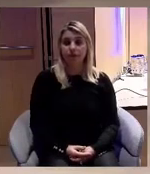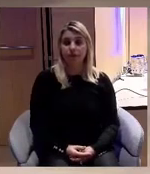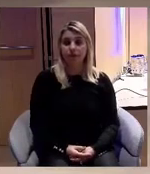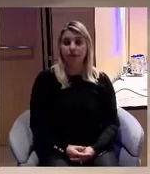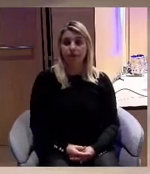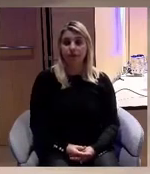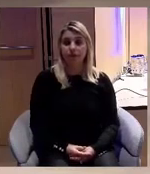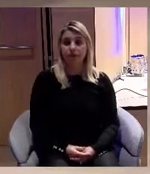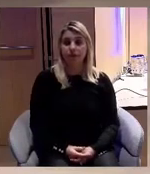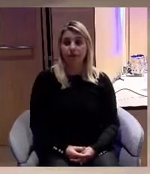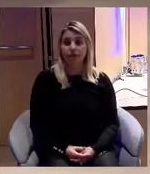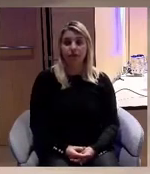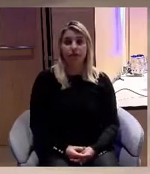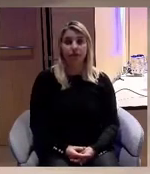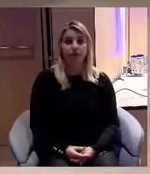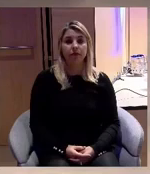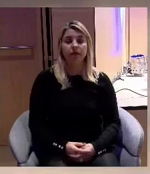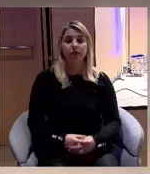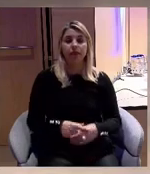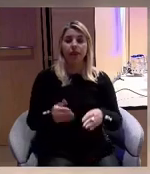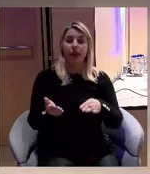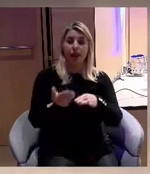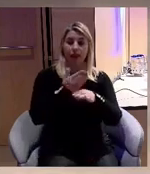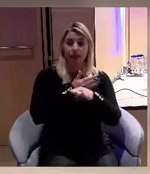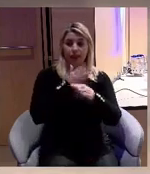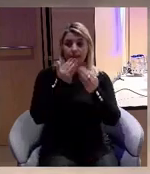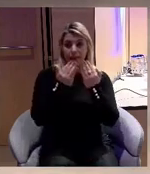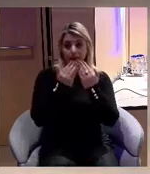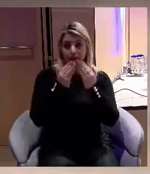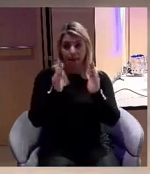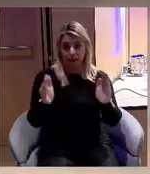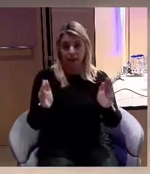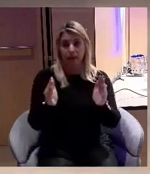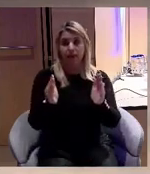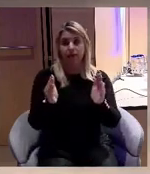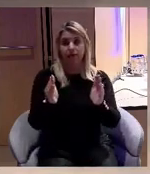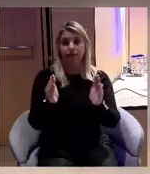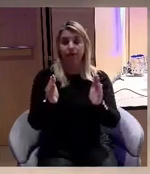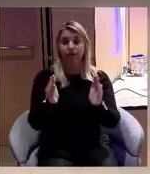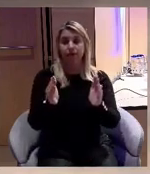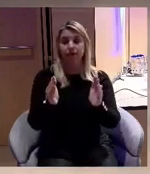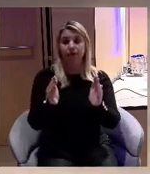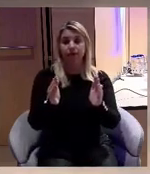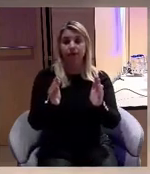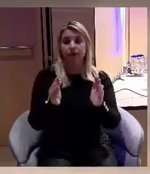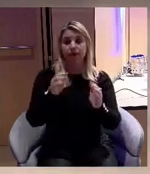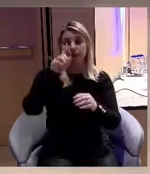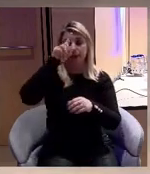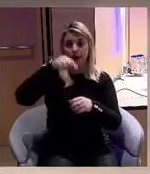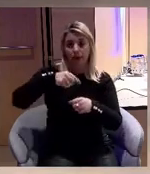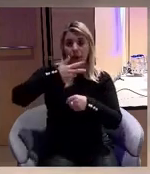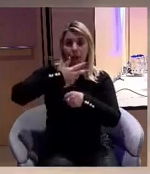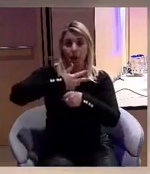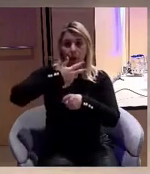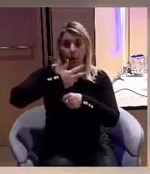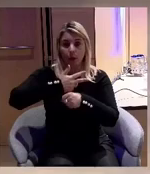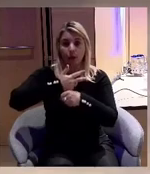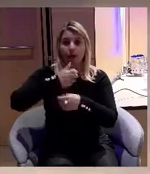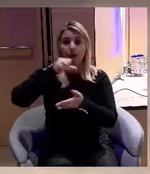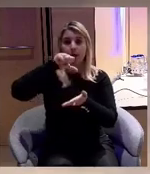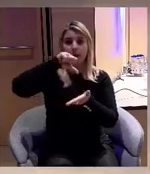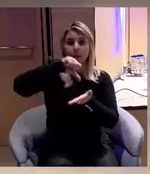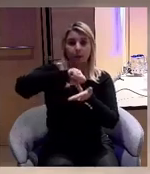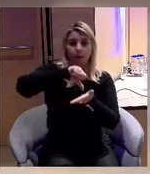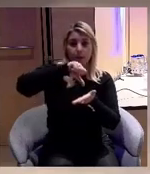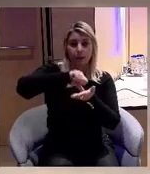Guatemala bueno y antes de comenzar a presentarme vengo de Guatemala el país está en un gran